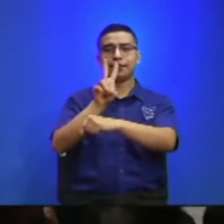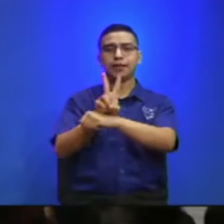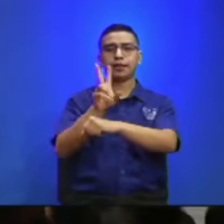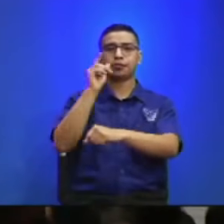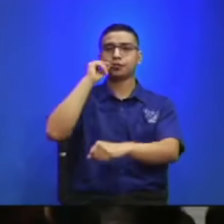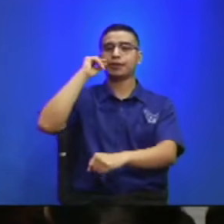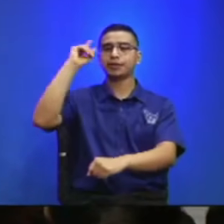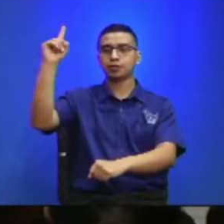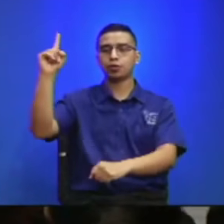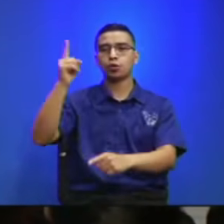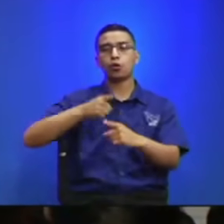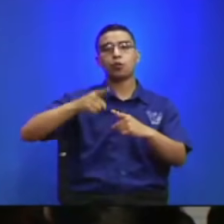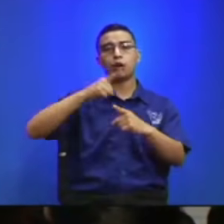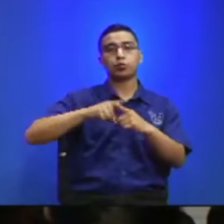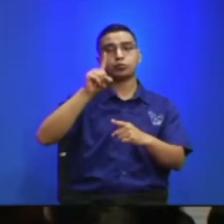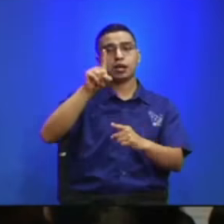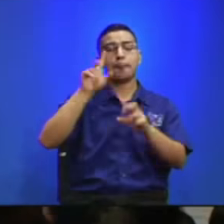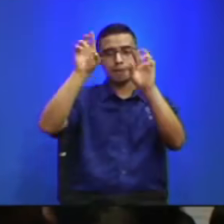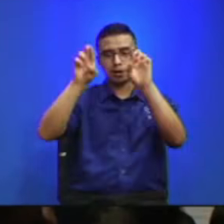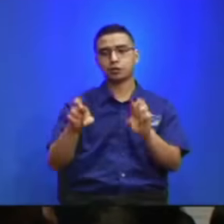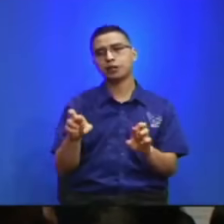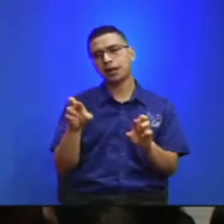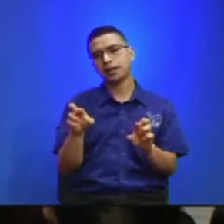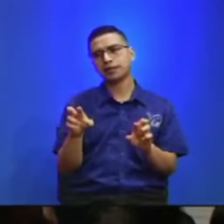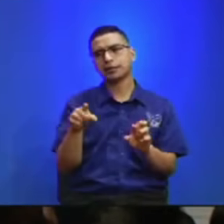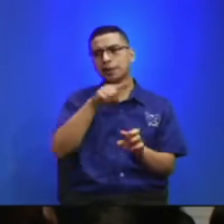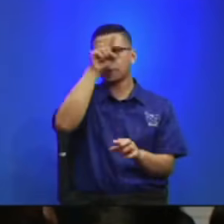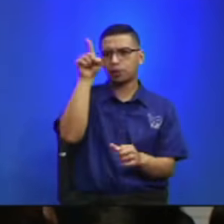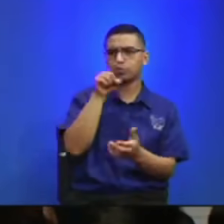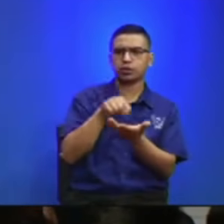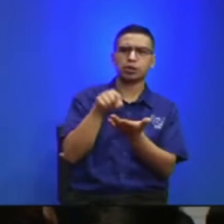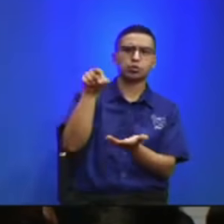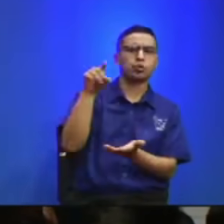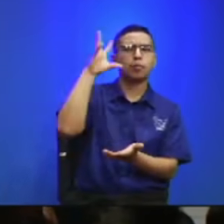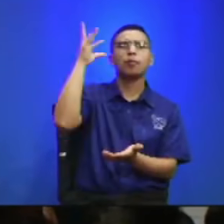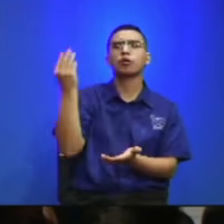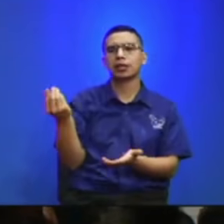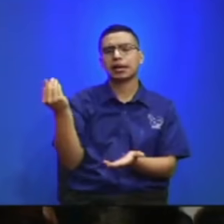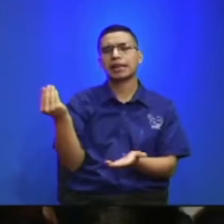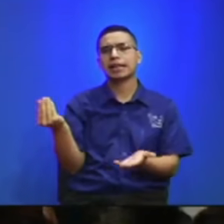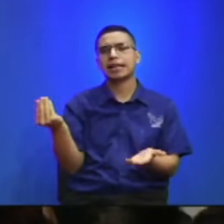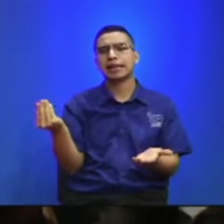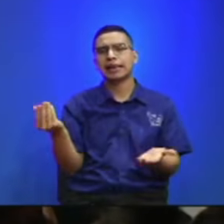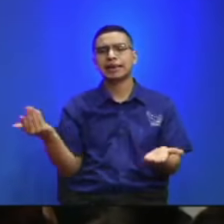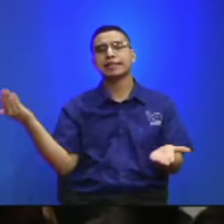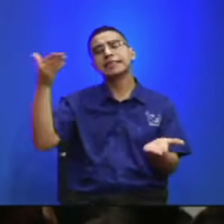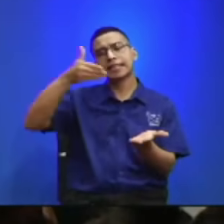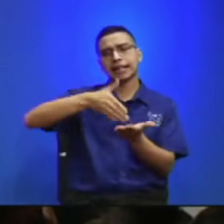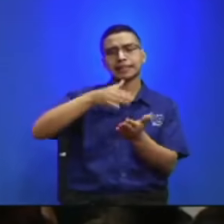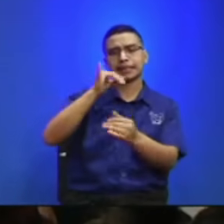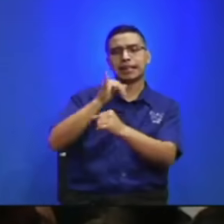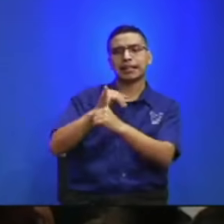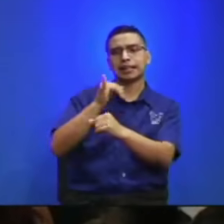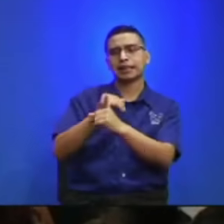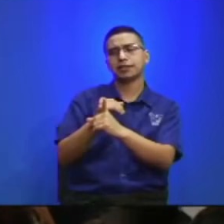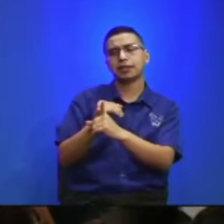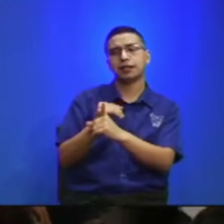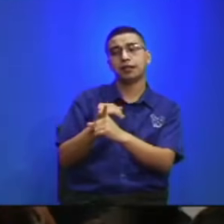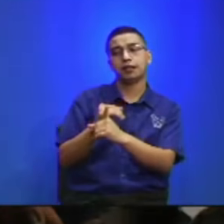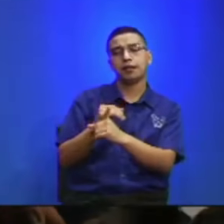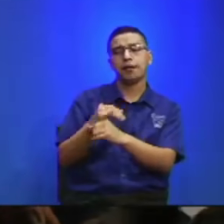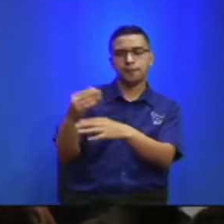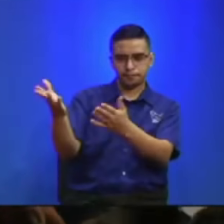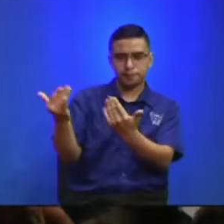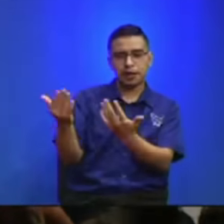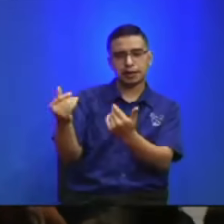que cuando alguien te perdiste porque va tanto mire venga y mire si no tiene